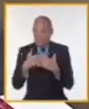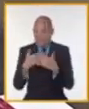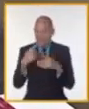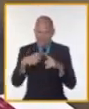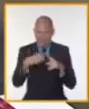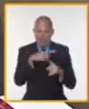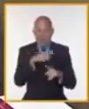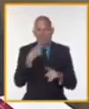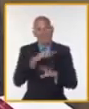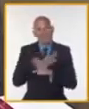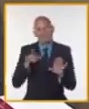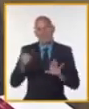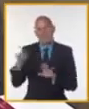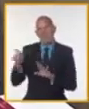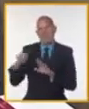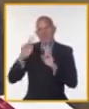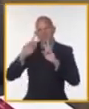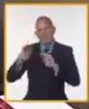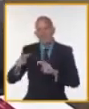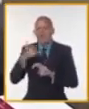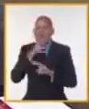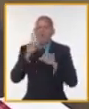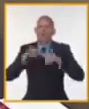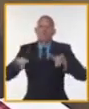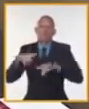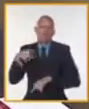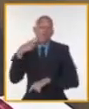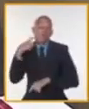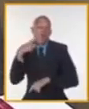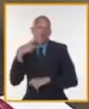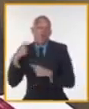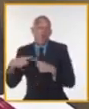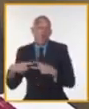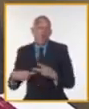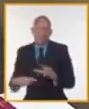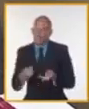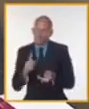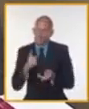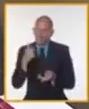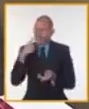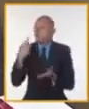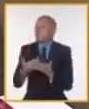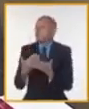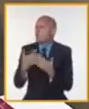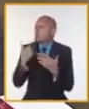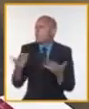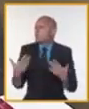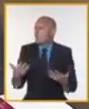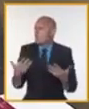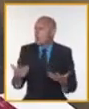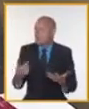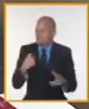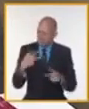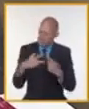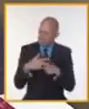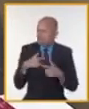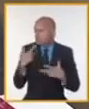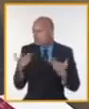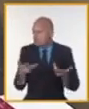la solución de los problemas con una visión integradora, como ahora se refería. Y sin